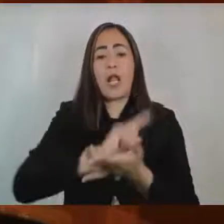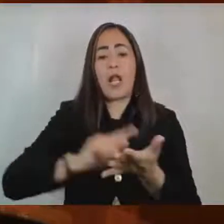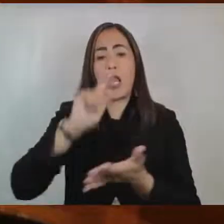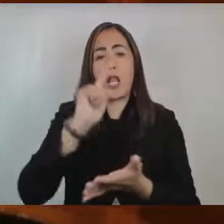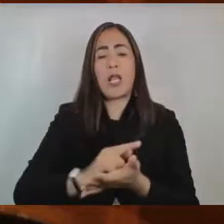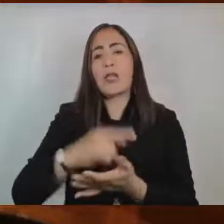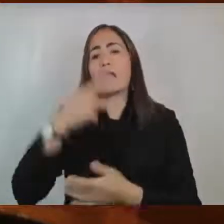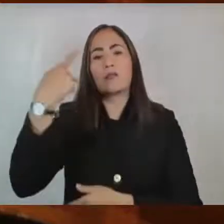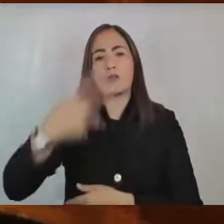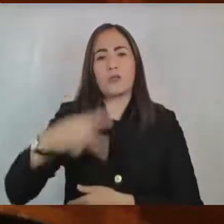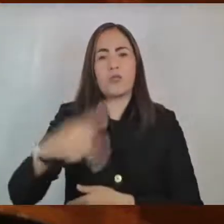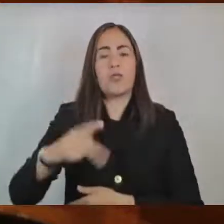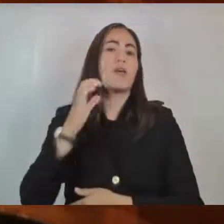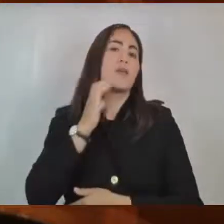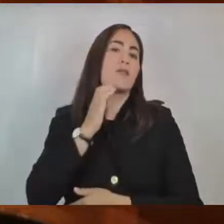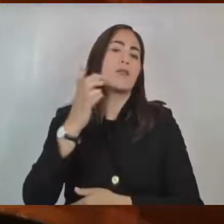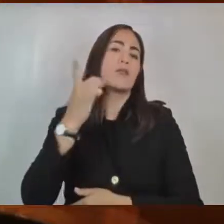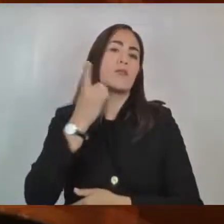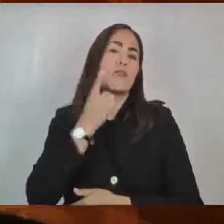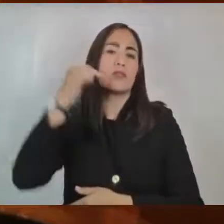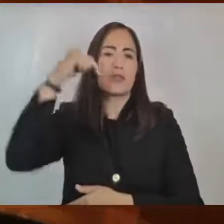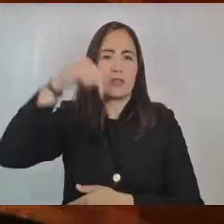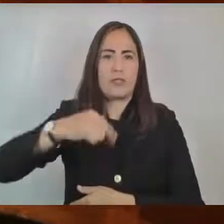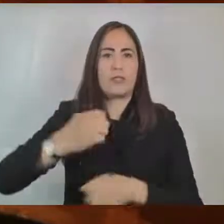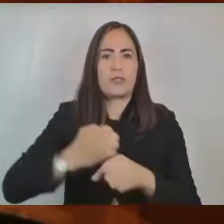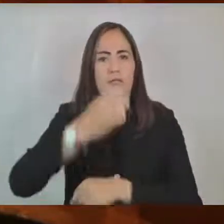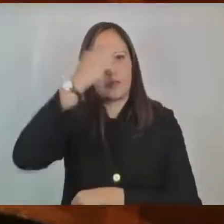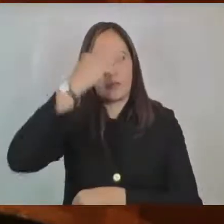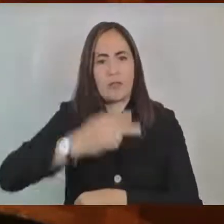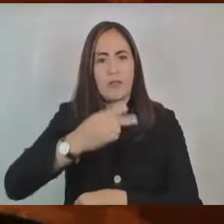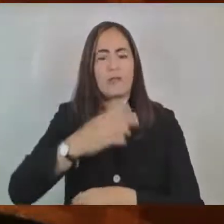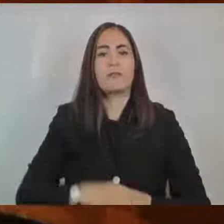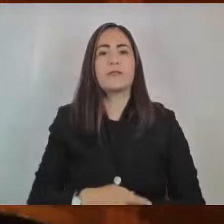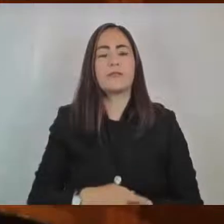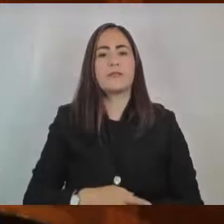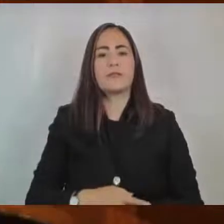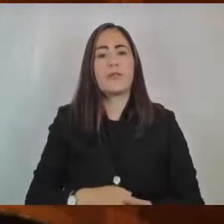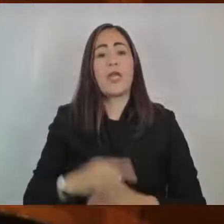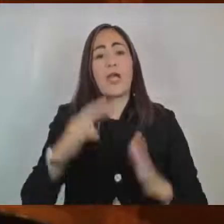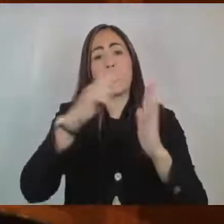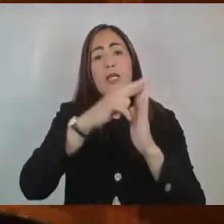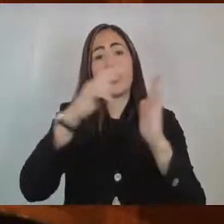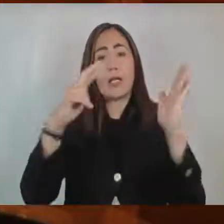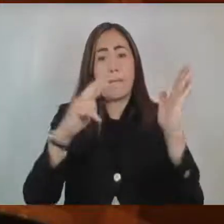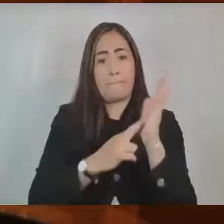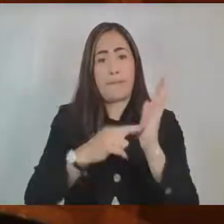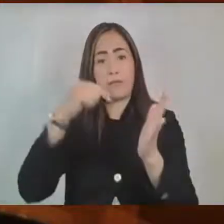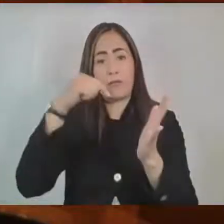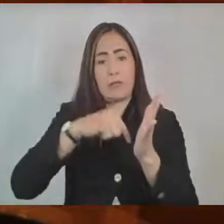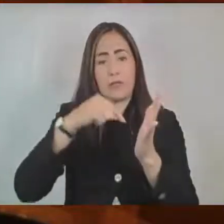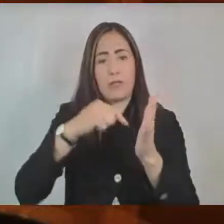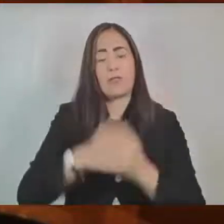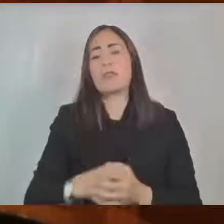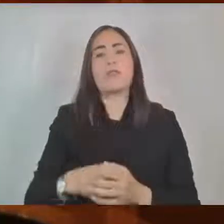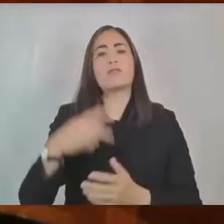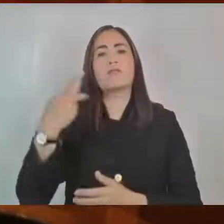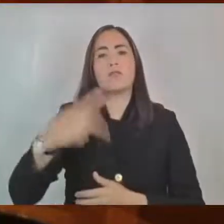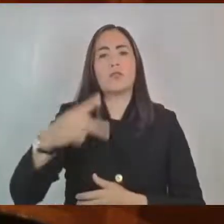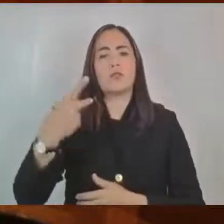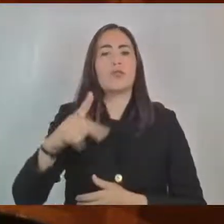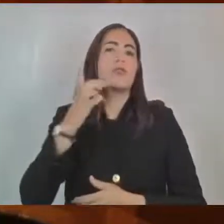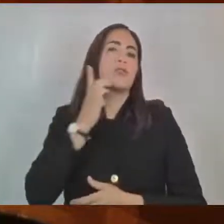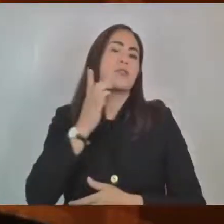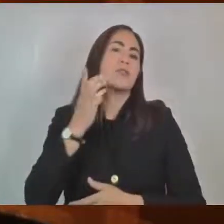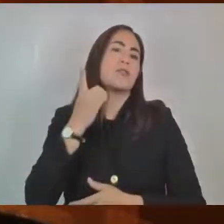la Ley Orgánica del Poder Legislativo del Estado Libre y Soberano de México y el Reglamento del Poder Legislativo del Estado